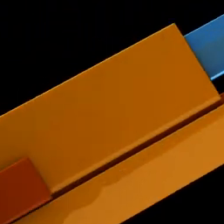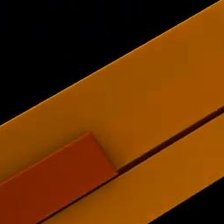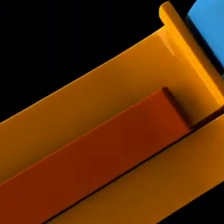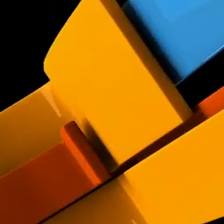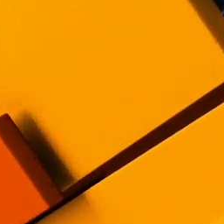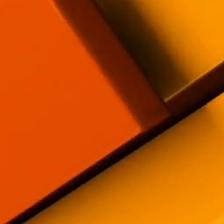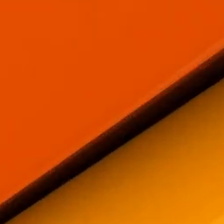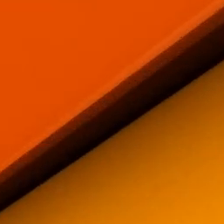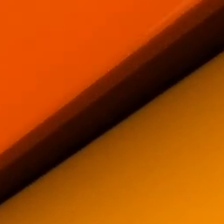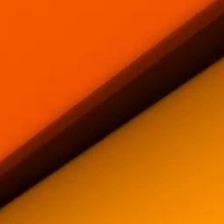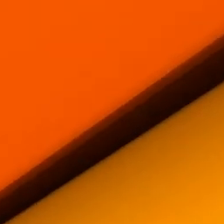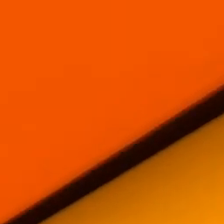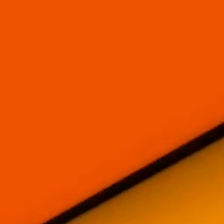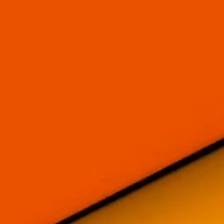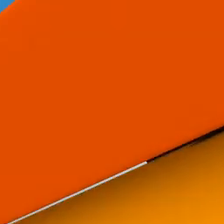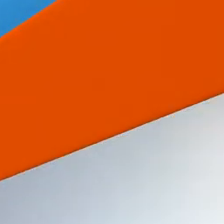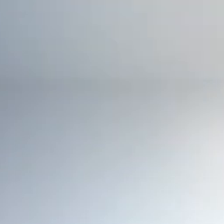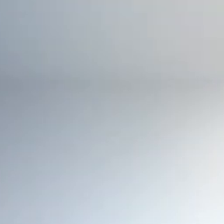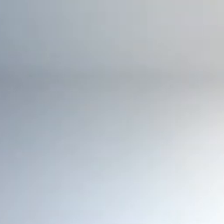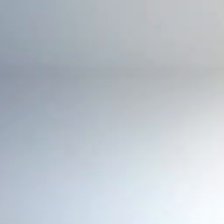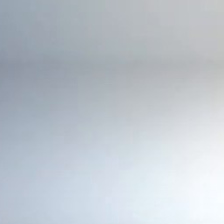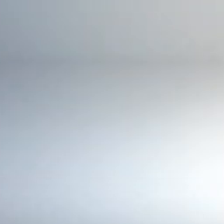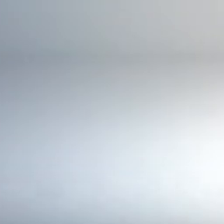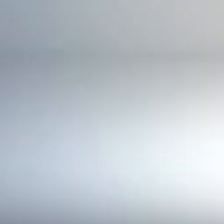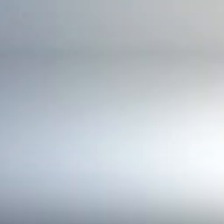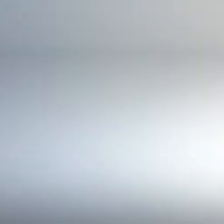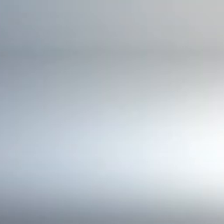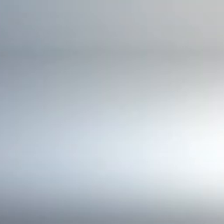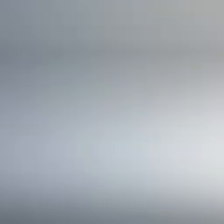ah ah